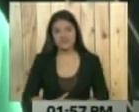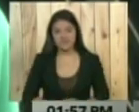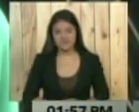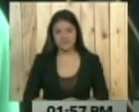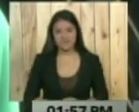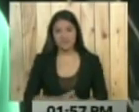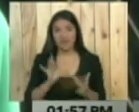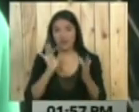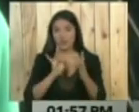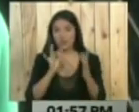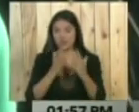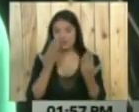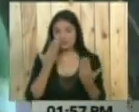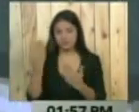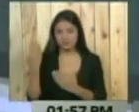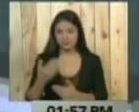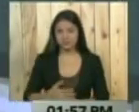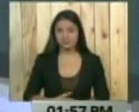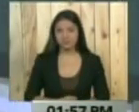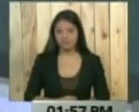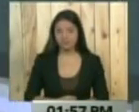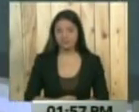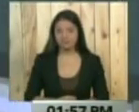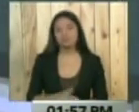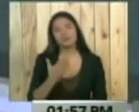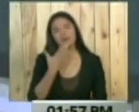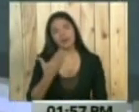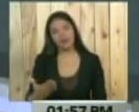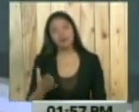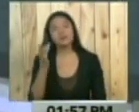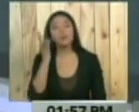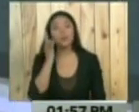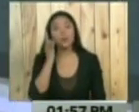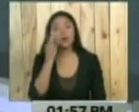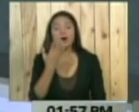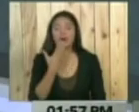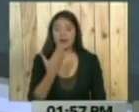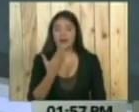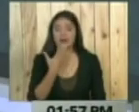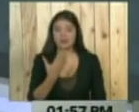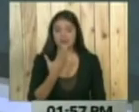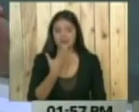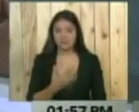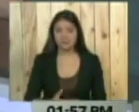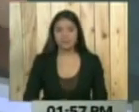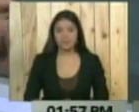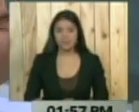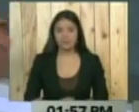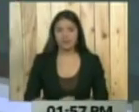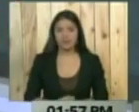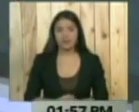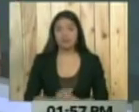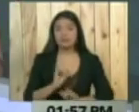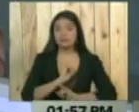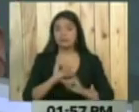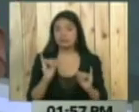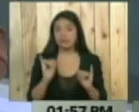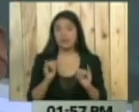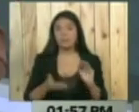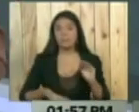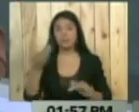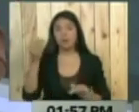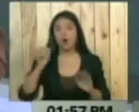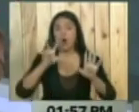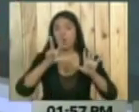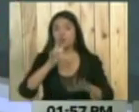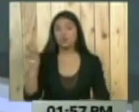ella volvemos el contacto a los estudios. Bien, agradecemos a nuestra compañera Amy Ángel por la información. Ya se ha elevado esta cifra,